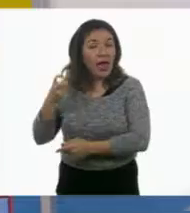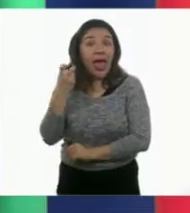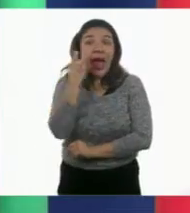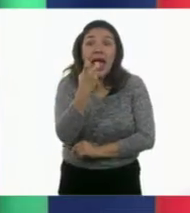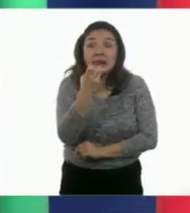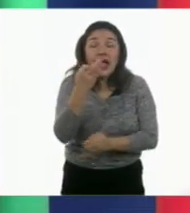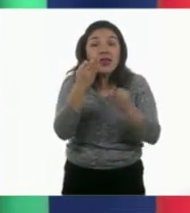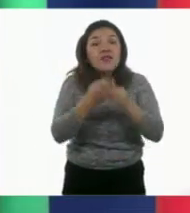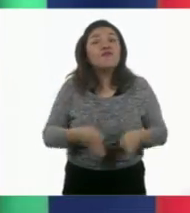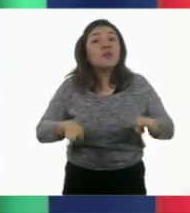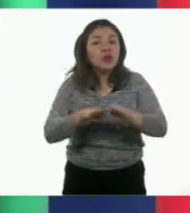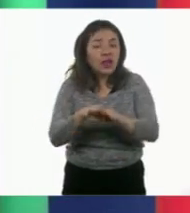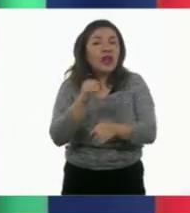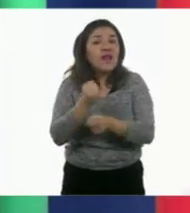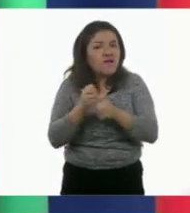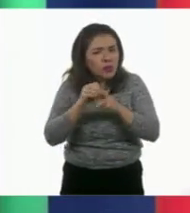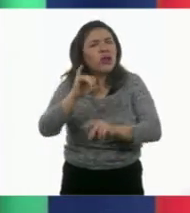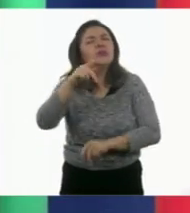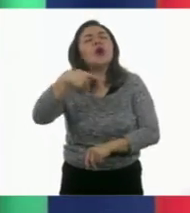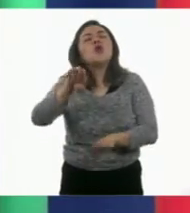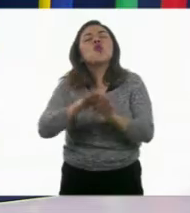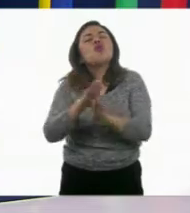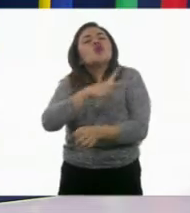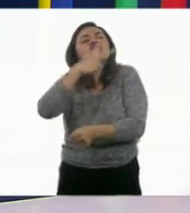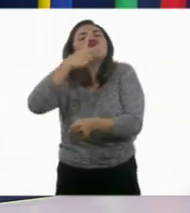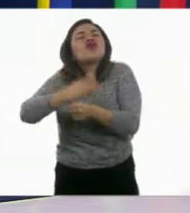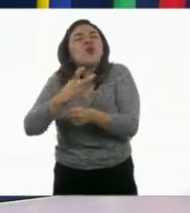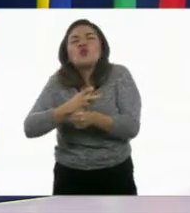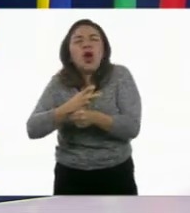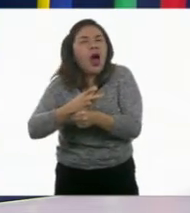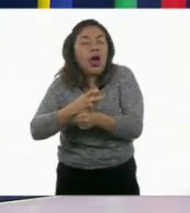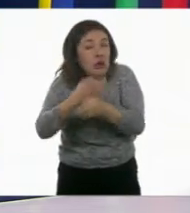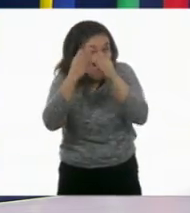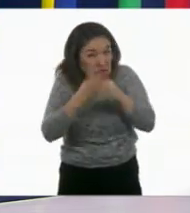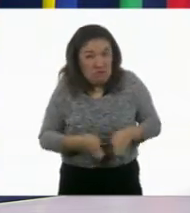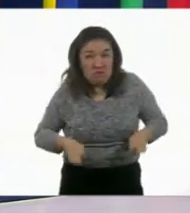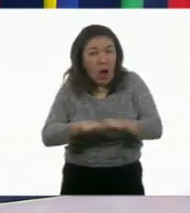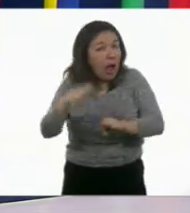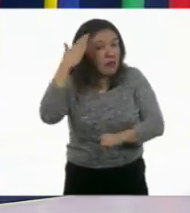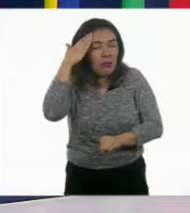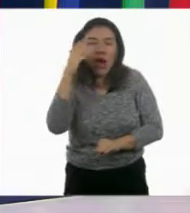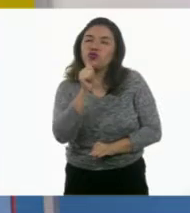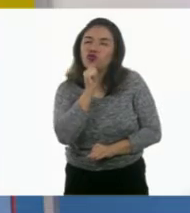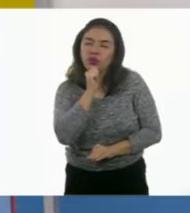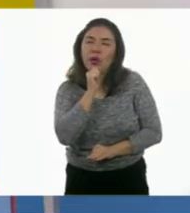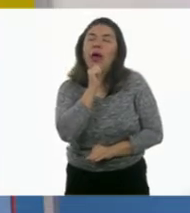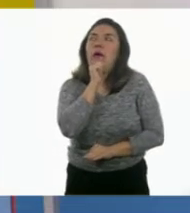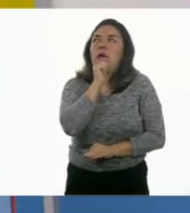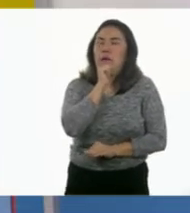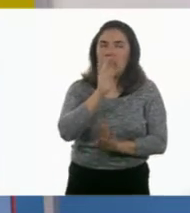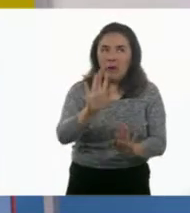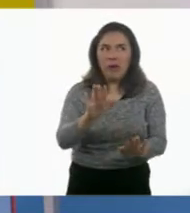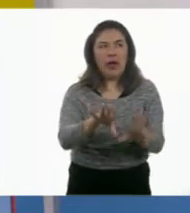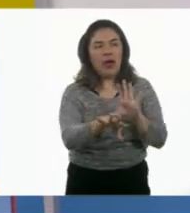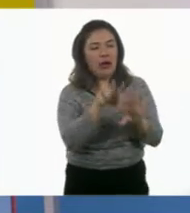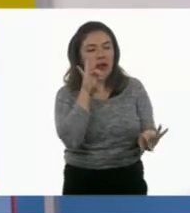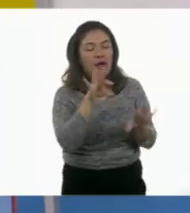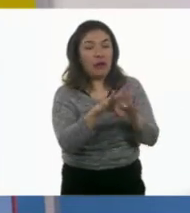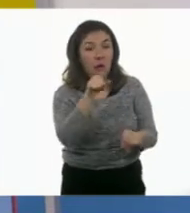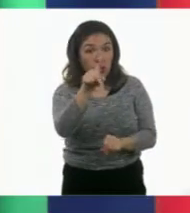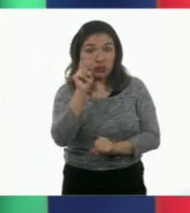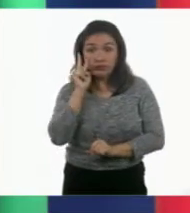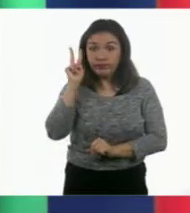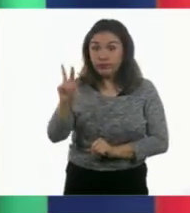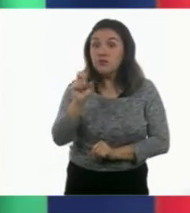una idea secundaria. Okay. Así sí me queda mucho más claro. Muy bien. Observa